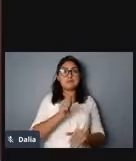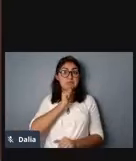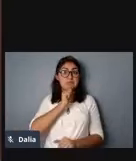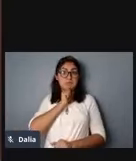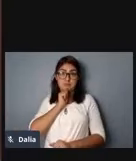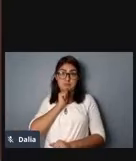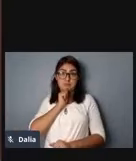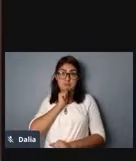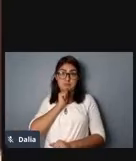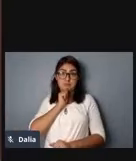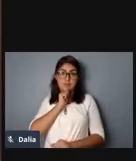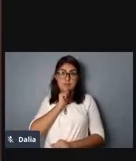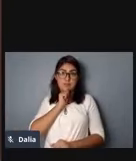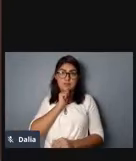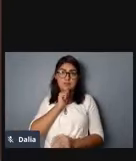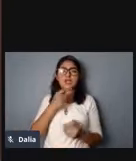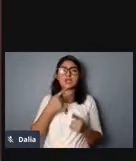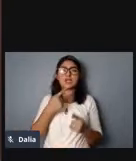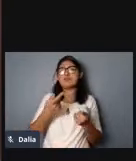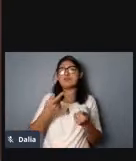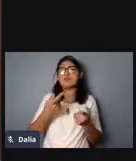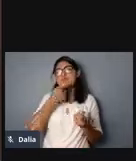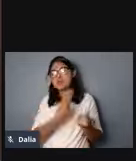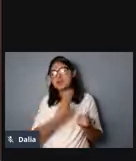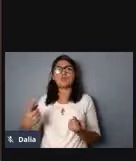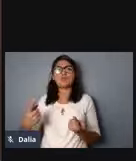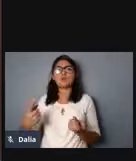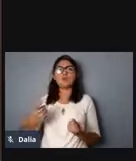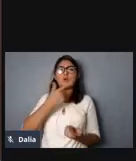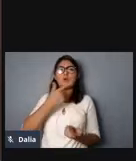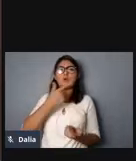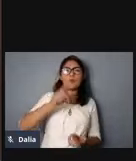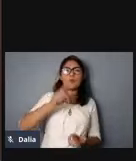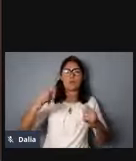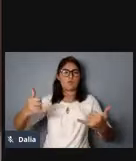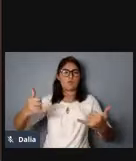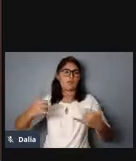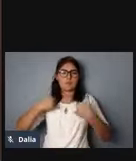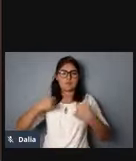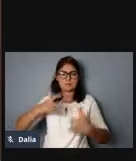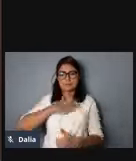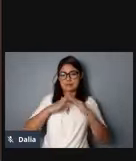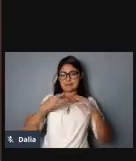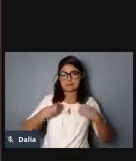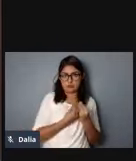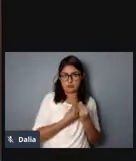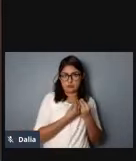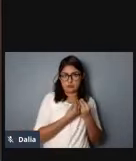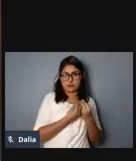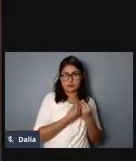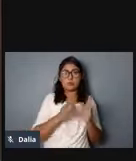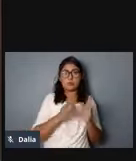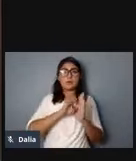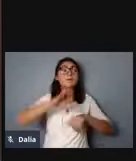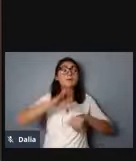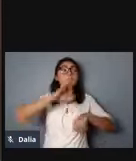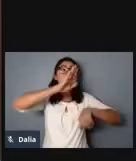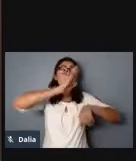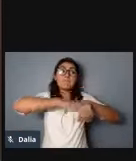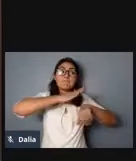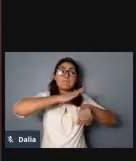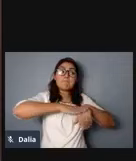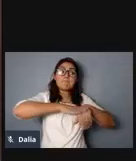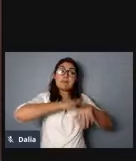casa la importancia, por ejemplo, del uso del cubrebocas, del uso quizás de una careta, del gel, del lavado